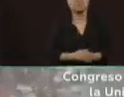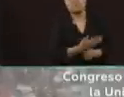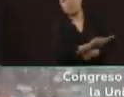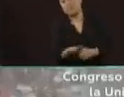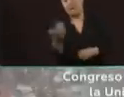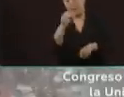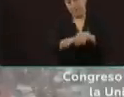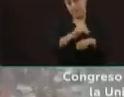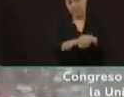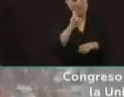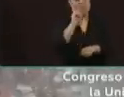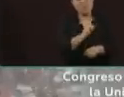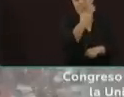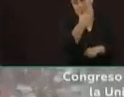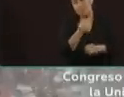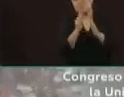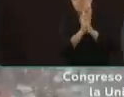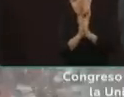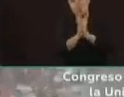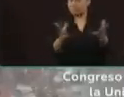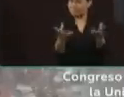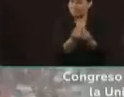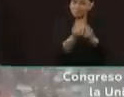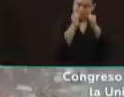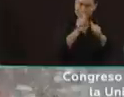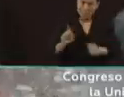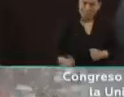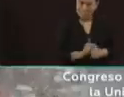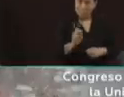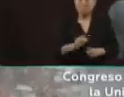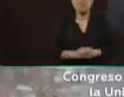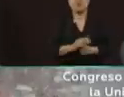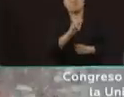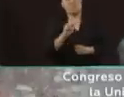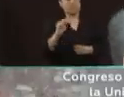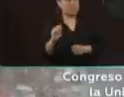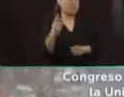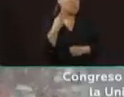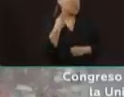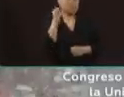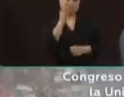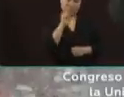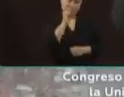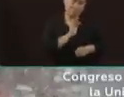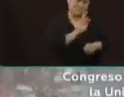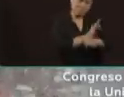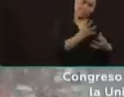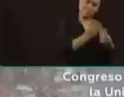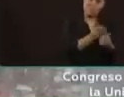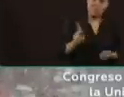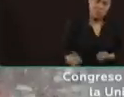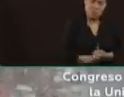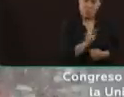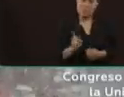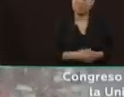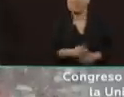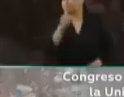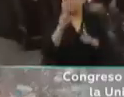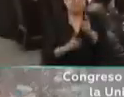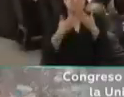no le fallemos al pueblo de México. El Partido del Trabajo siempre estará con el pueblo, sin ninguna duda. Muchas